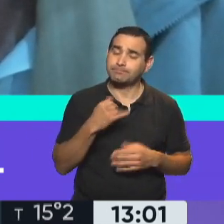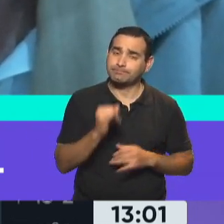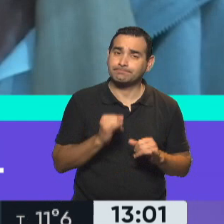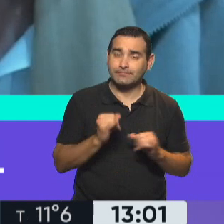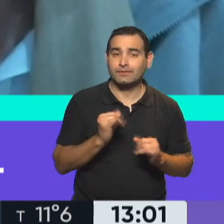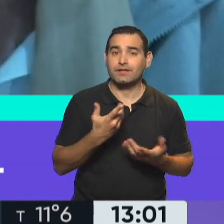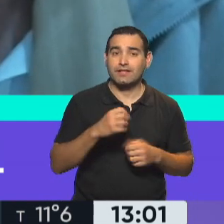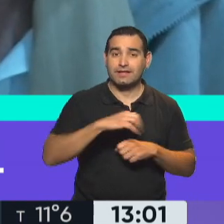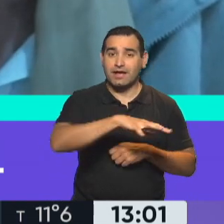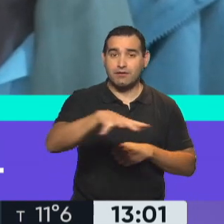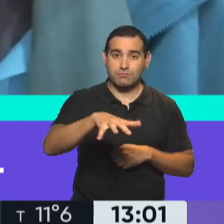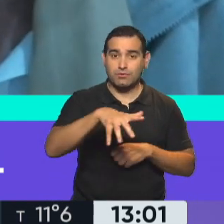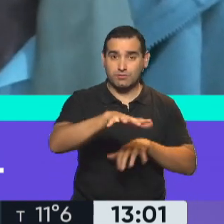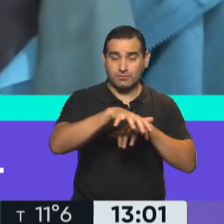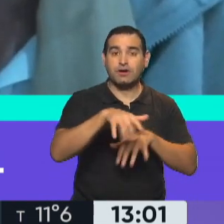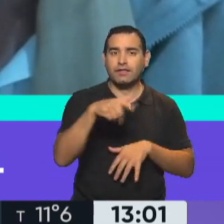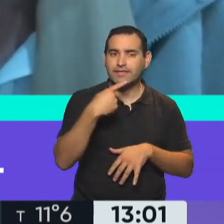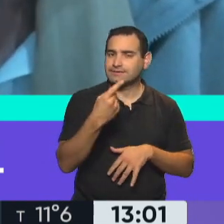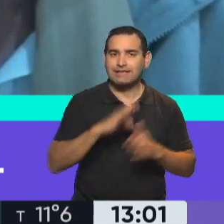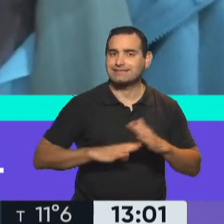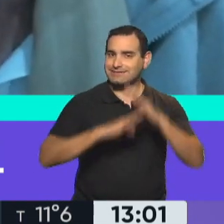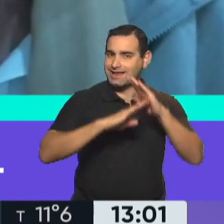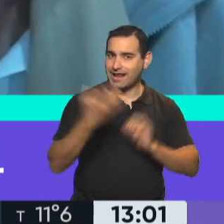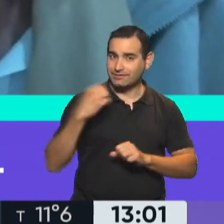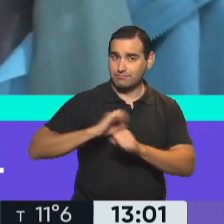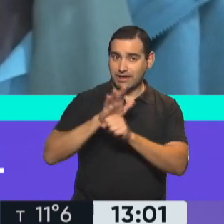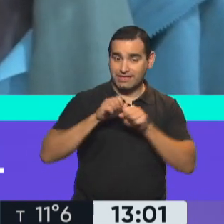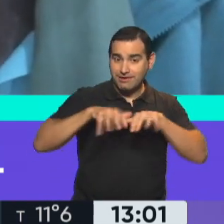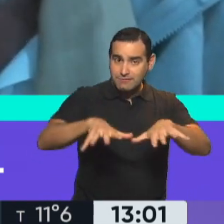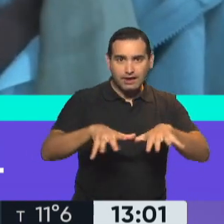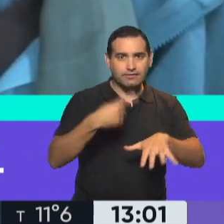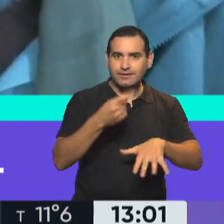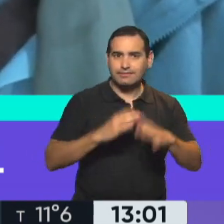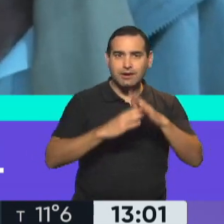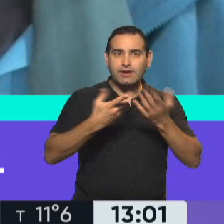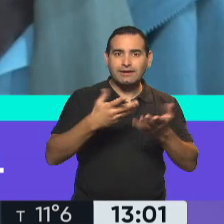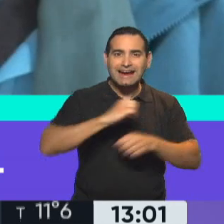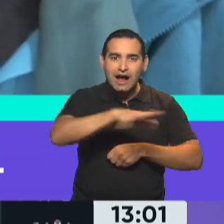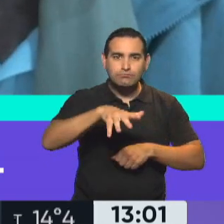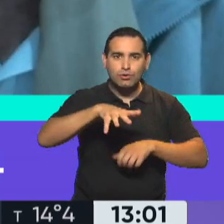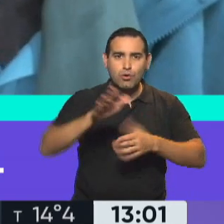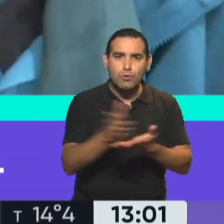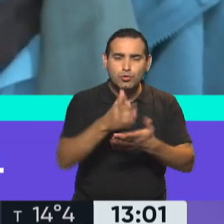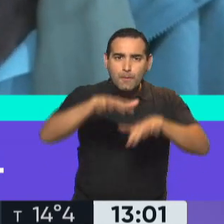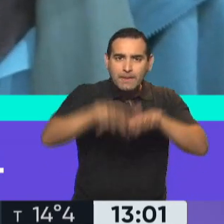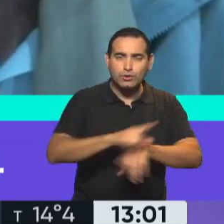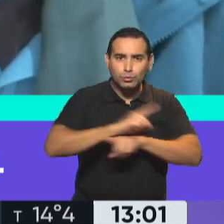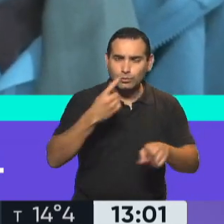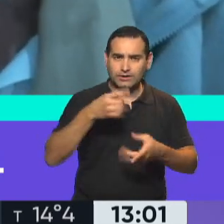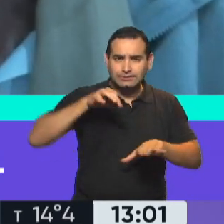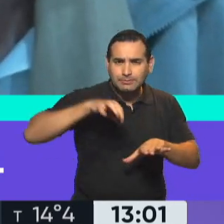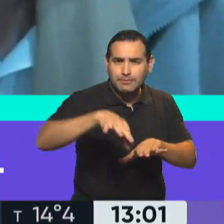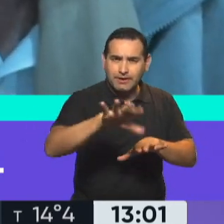que el sector fue declarado sector esencial durante la pandemia. Nunca paró. Sembró,